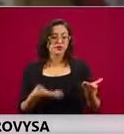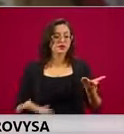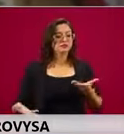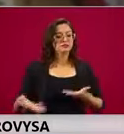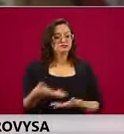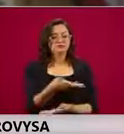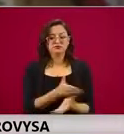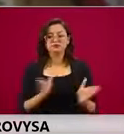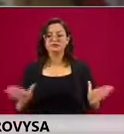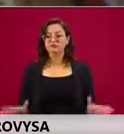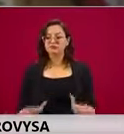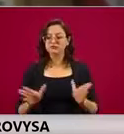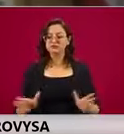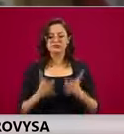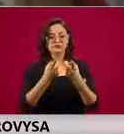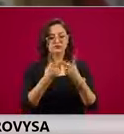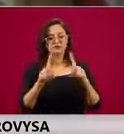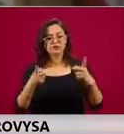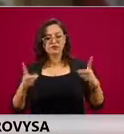dicen que esa cuestión